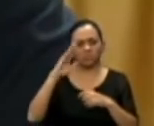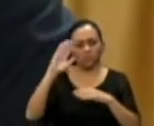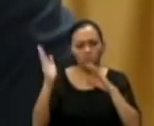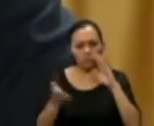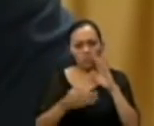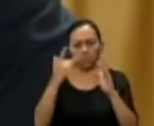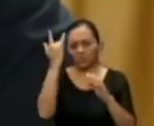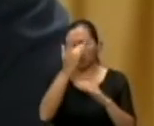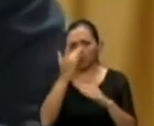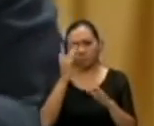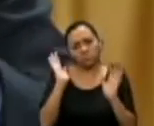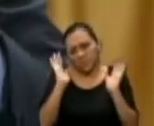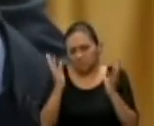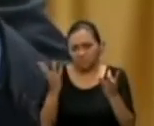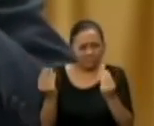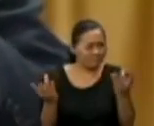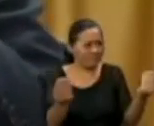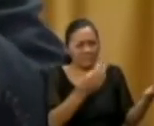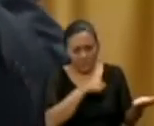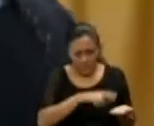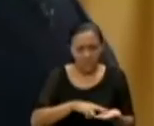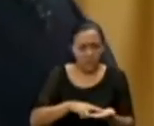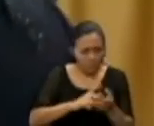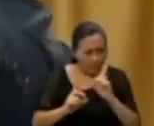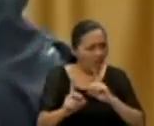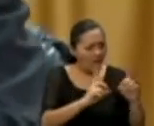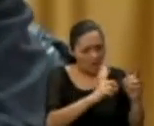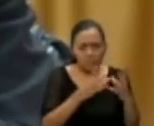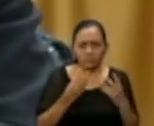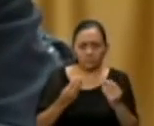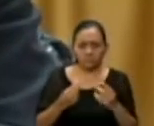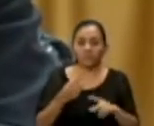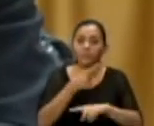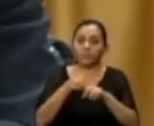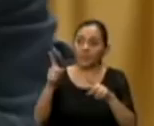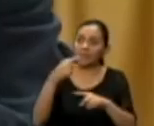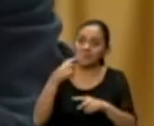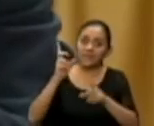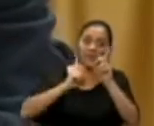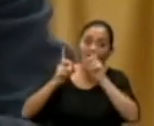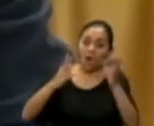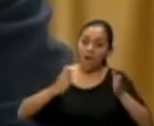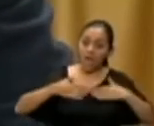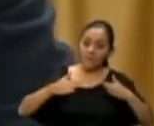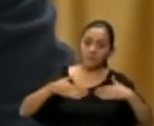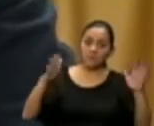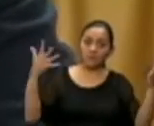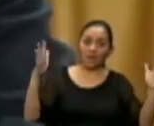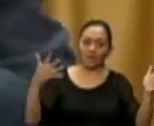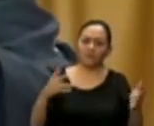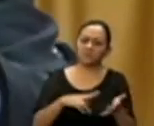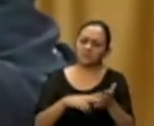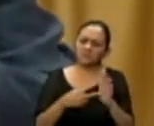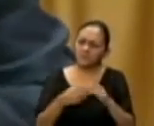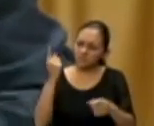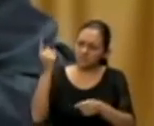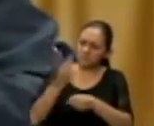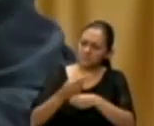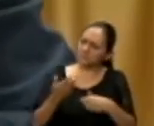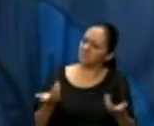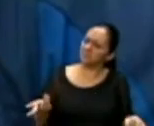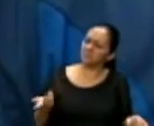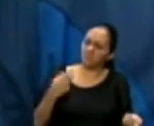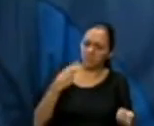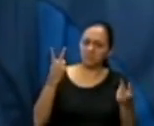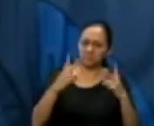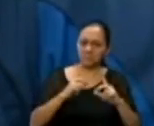pero como ellos creen que el diálogo es imponer su agenda por eso dicen que no hay diálogo hemos dialogado con la coronaria y